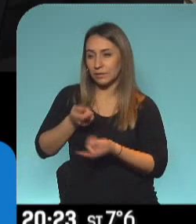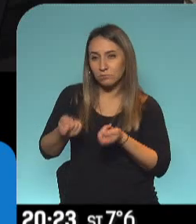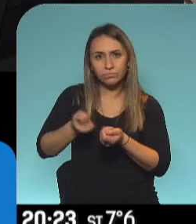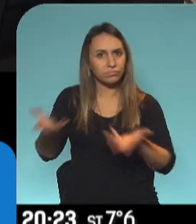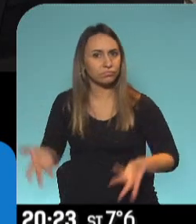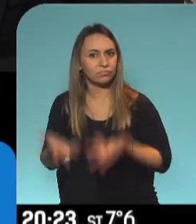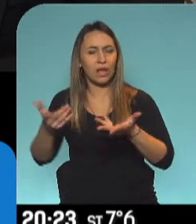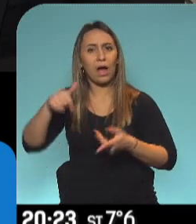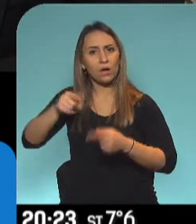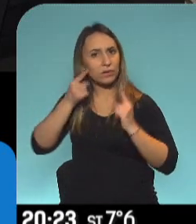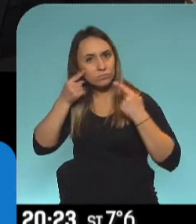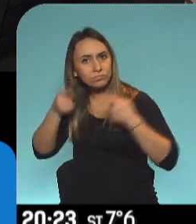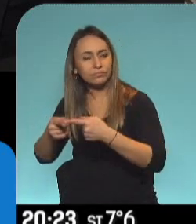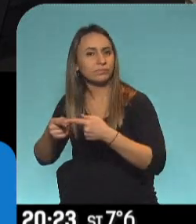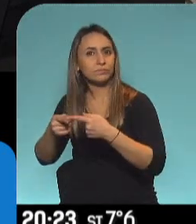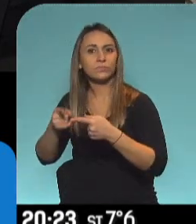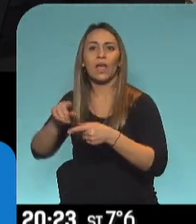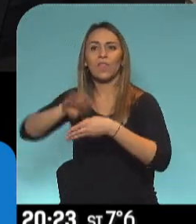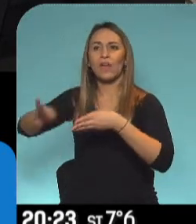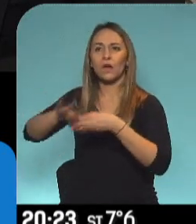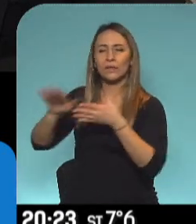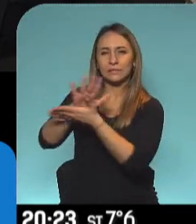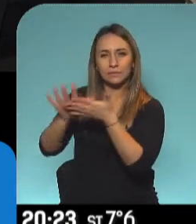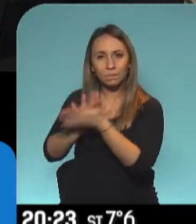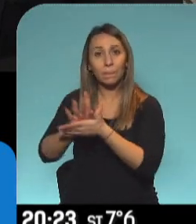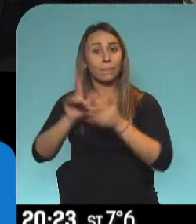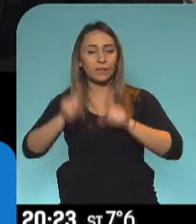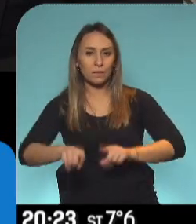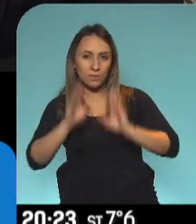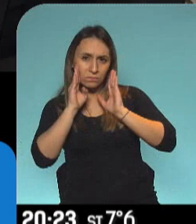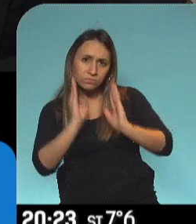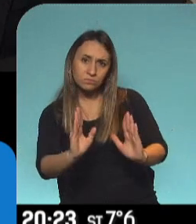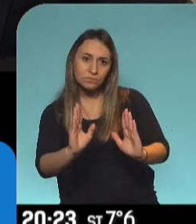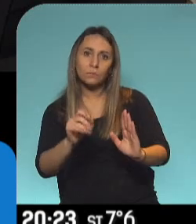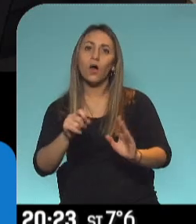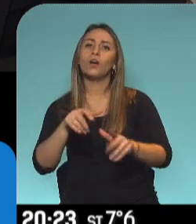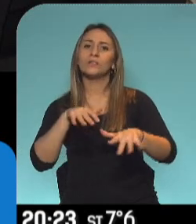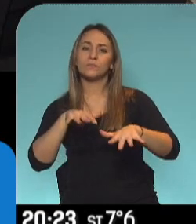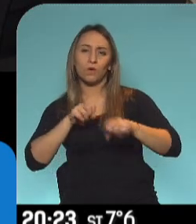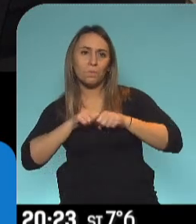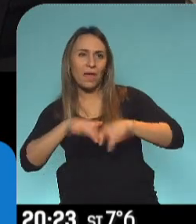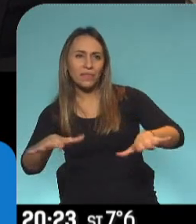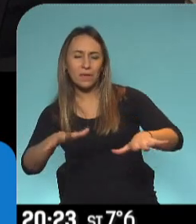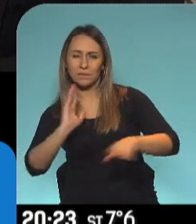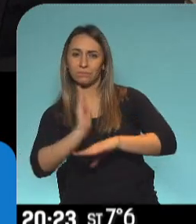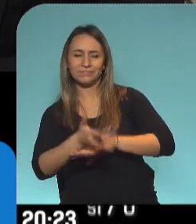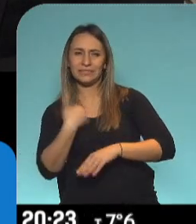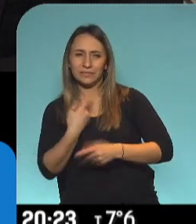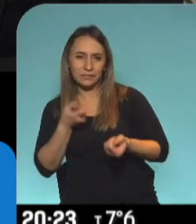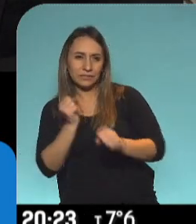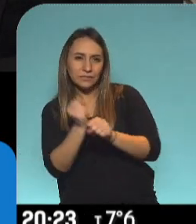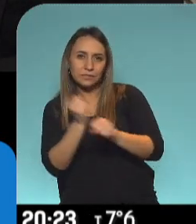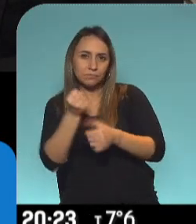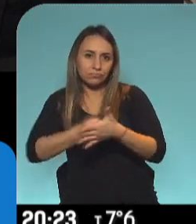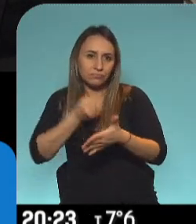de la deuda, encarando para tratar de aliviar los efectos de la pandemia, tratando de